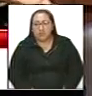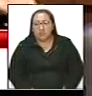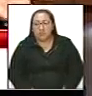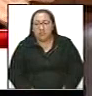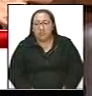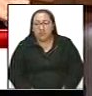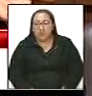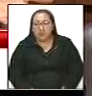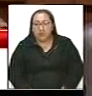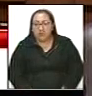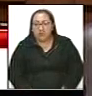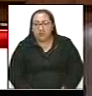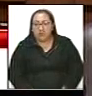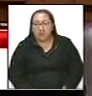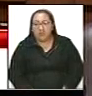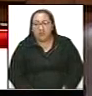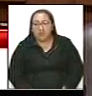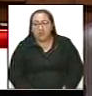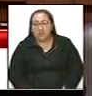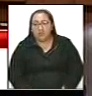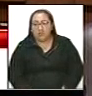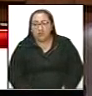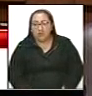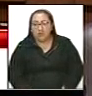vergüenza! ¿En qué se han ido?